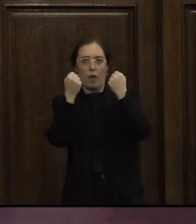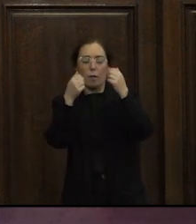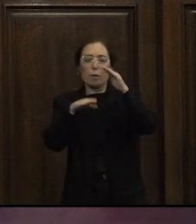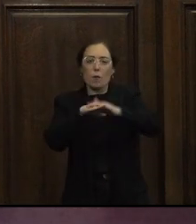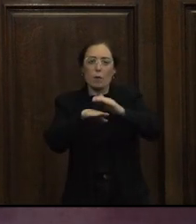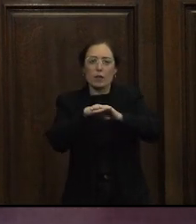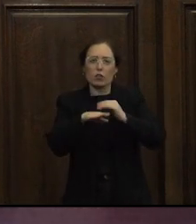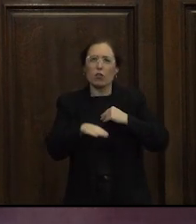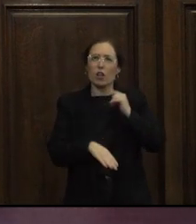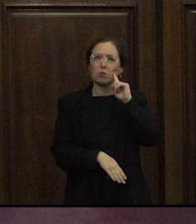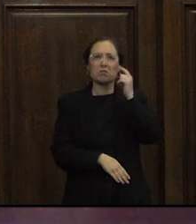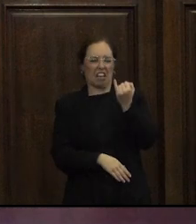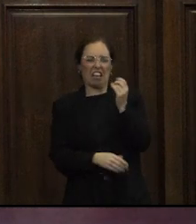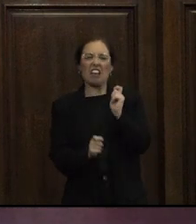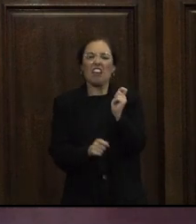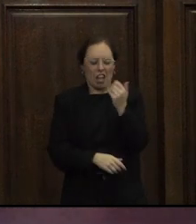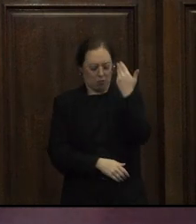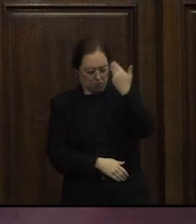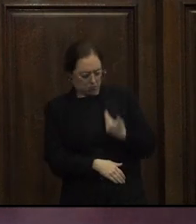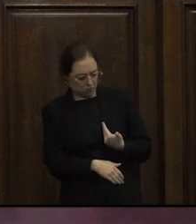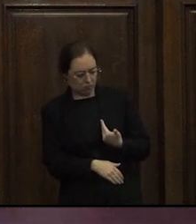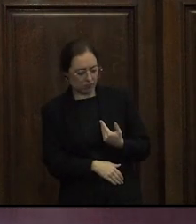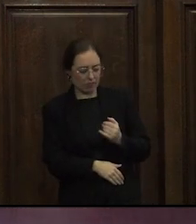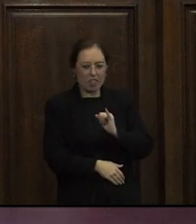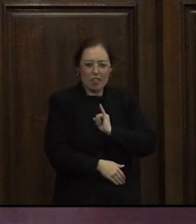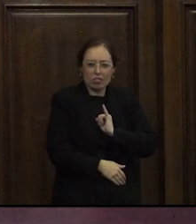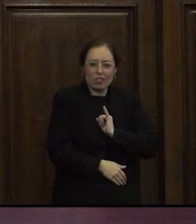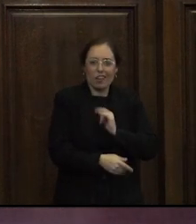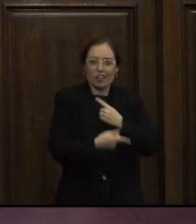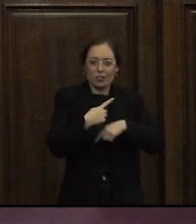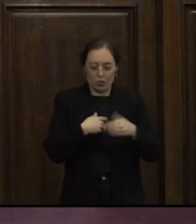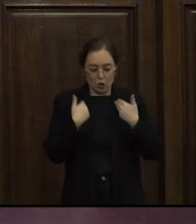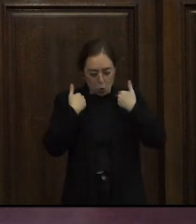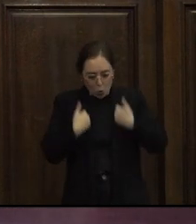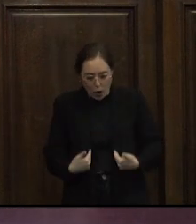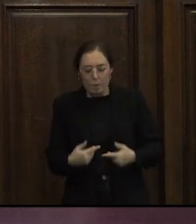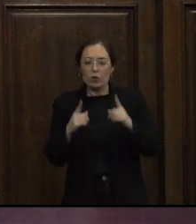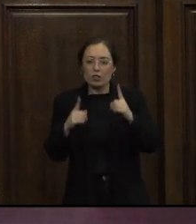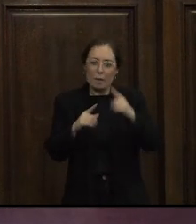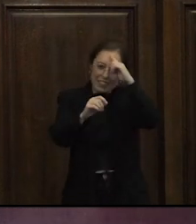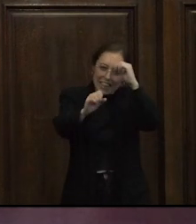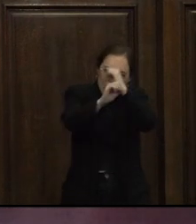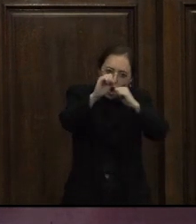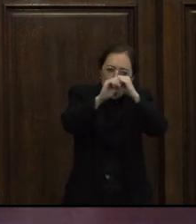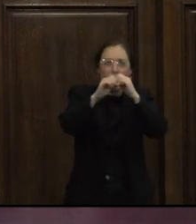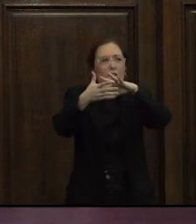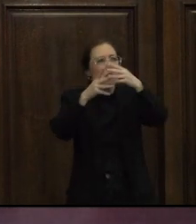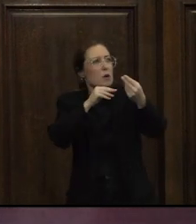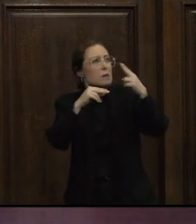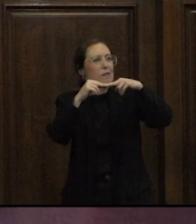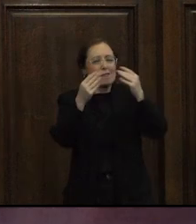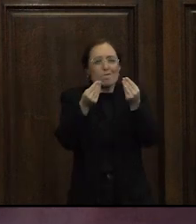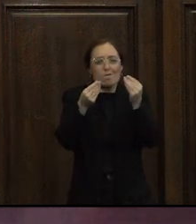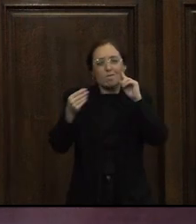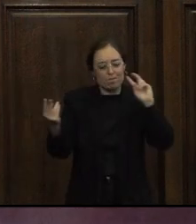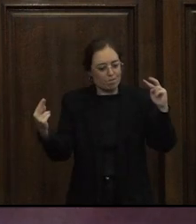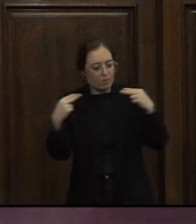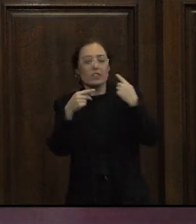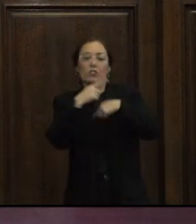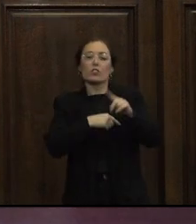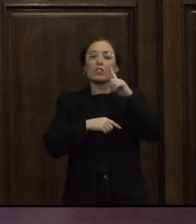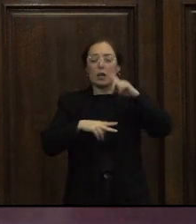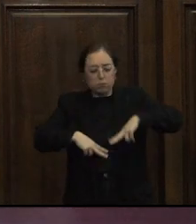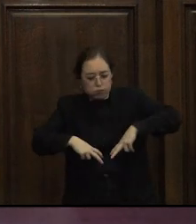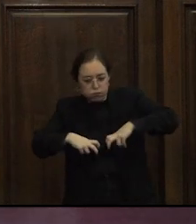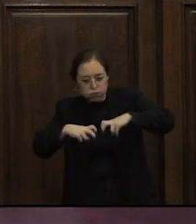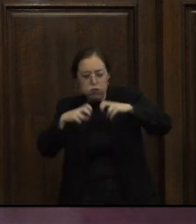e intimidad. En El hombre posorgánico, Cuerpo, Subjetividad y Tecnologías Digitales, Sibila explora en profundidad